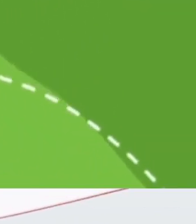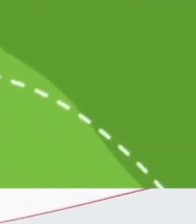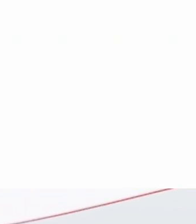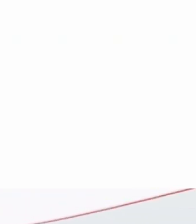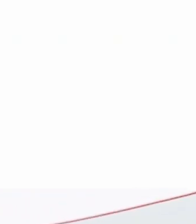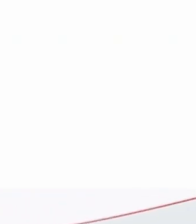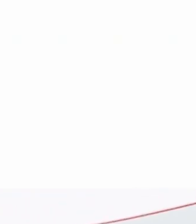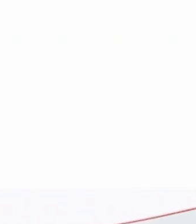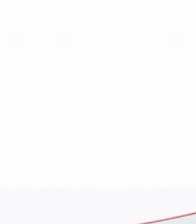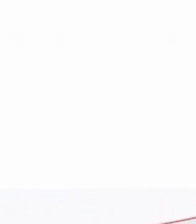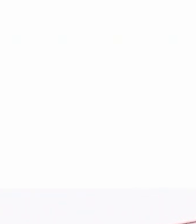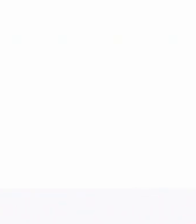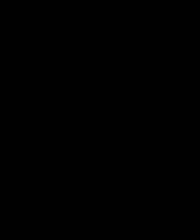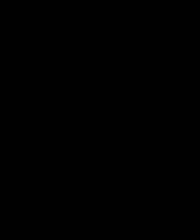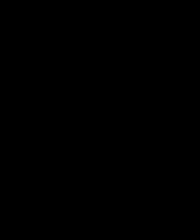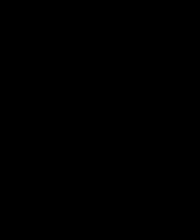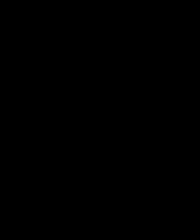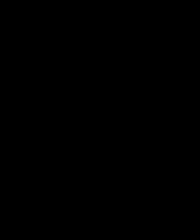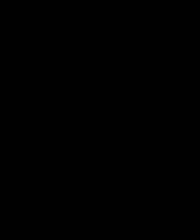acompañe donde vayas, Unicaja Banco.